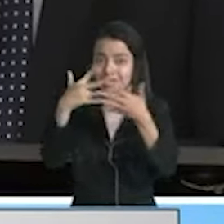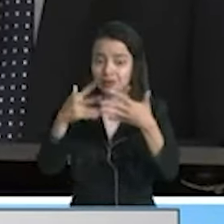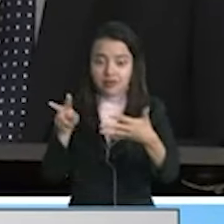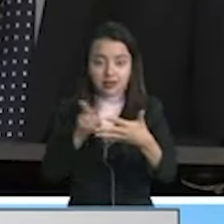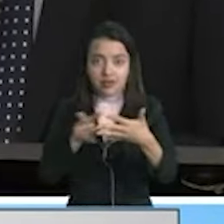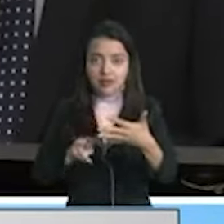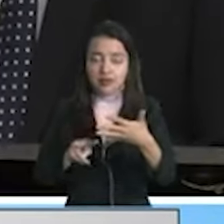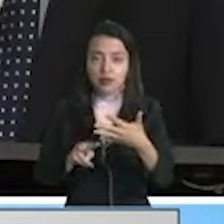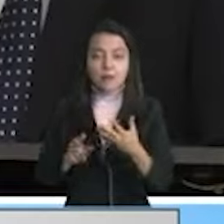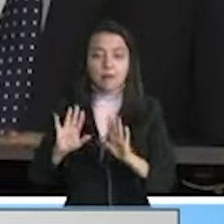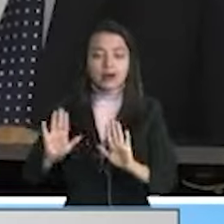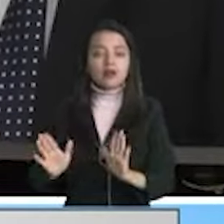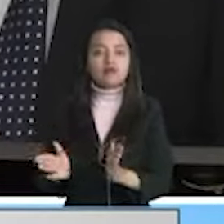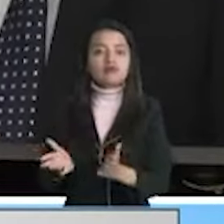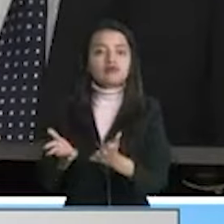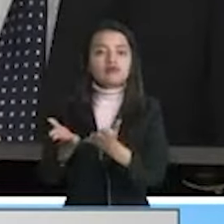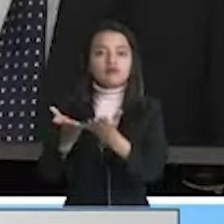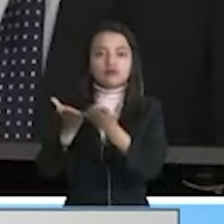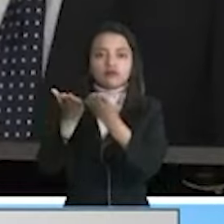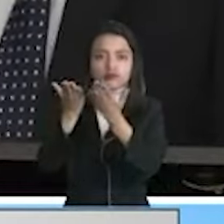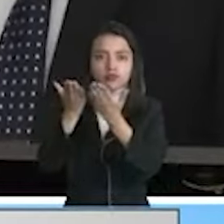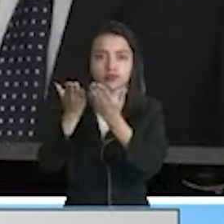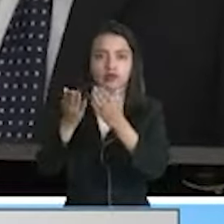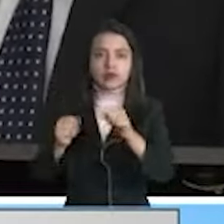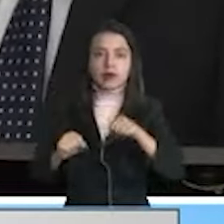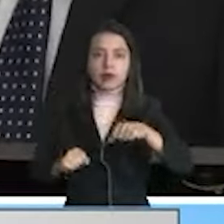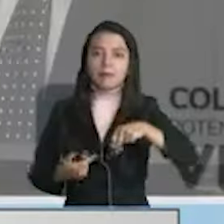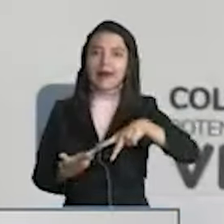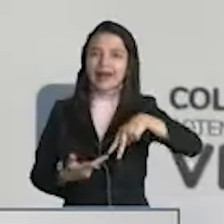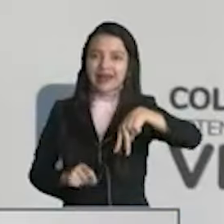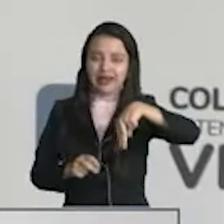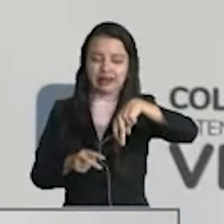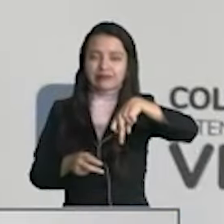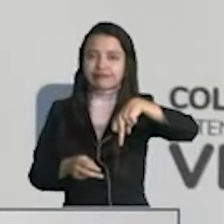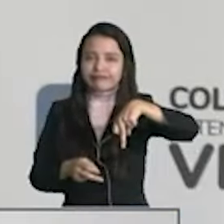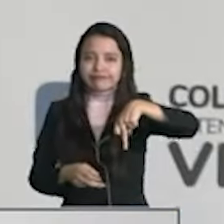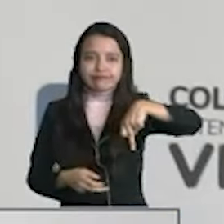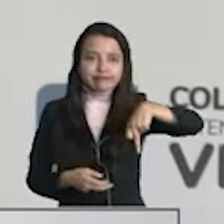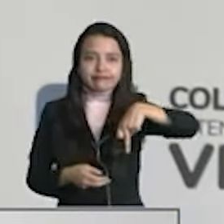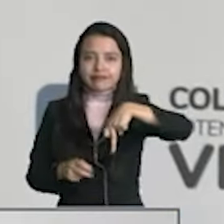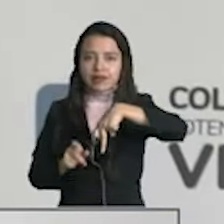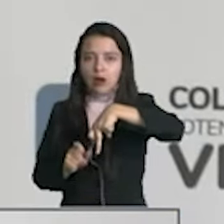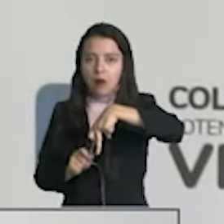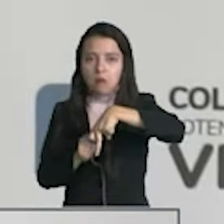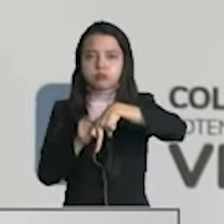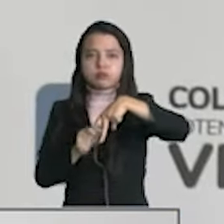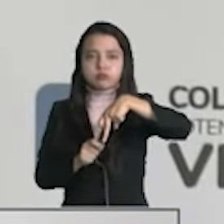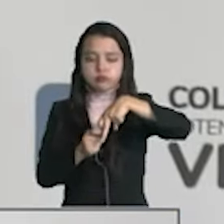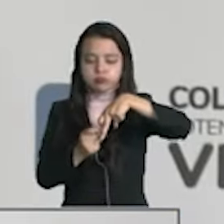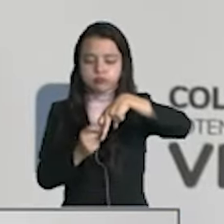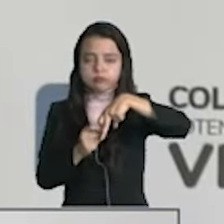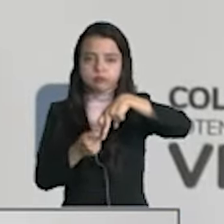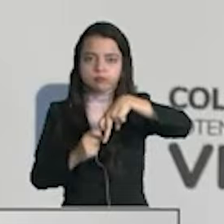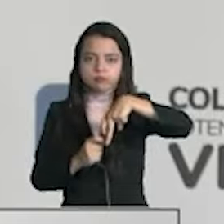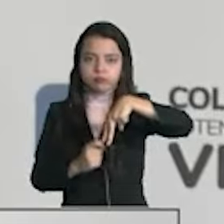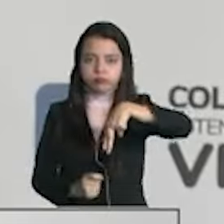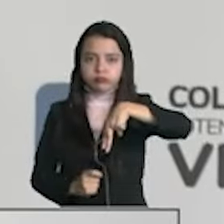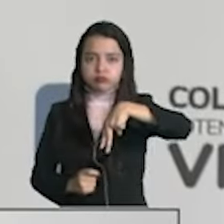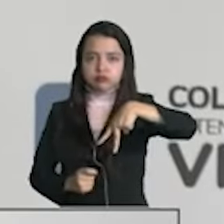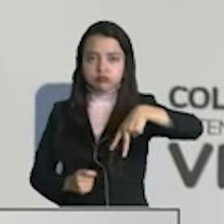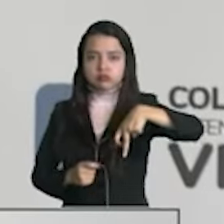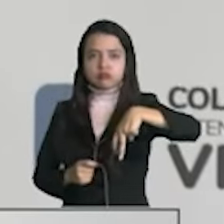al proceso y adecuado uso de las prótesis y ayudas técnicas. Para hacer efectivo